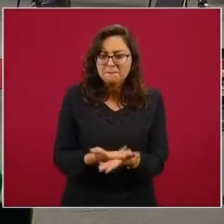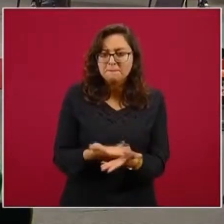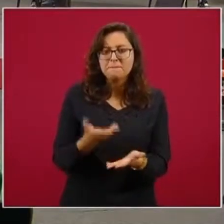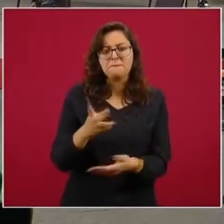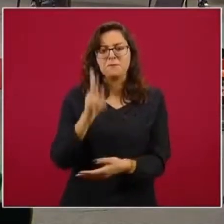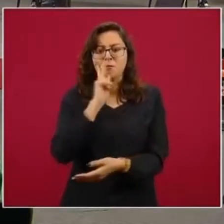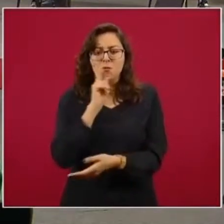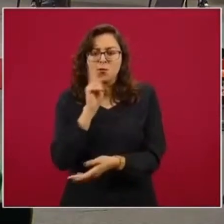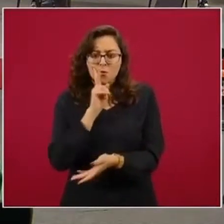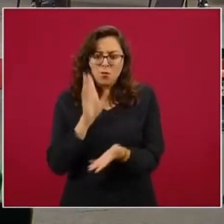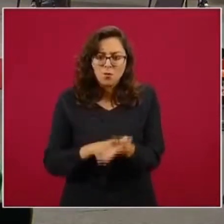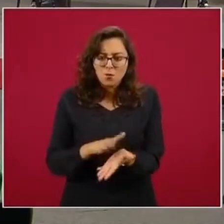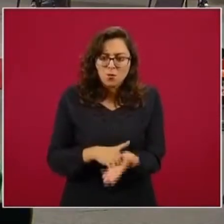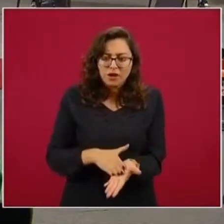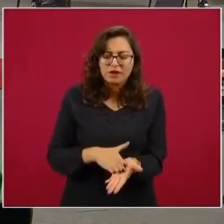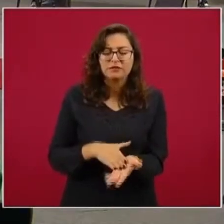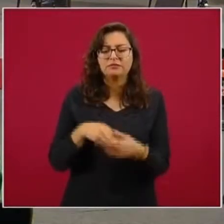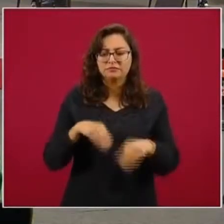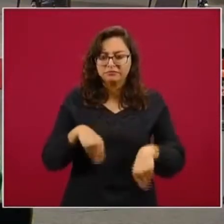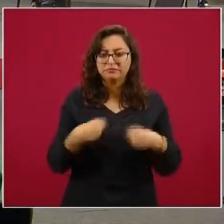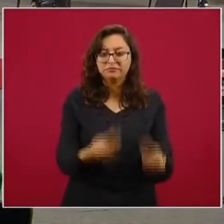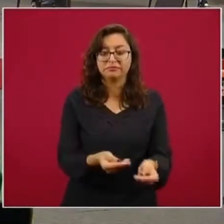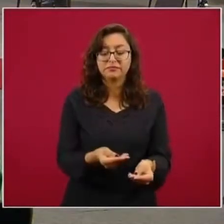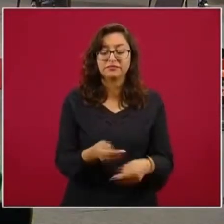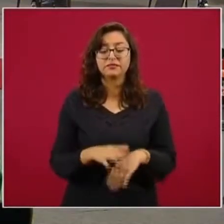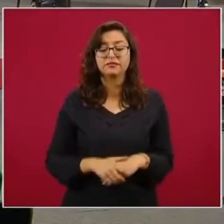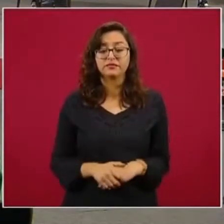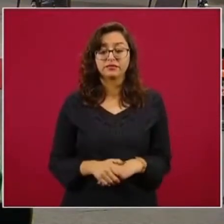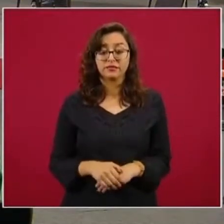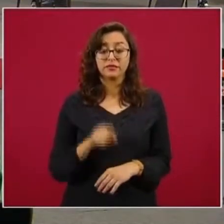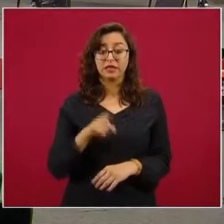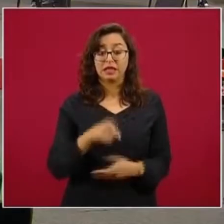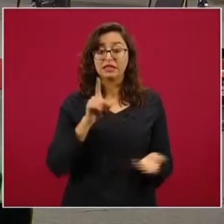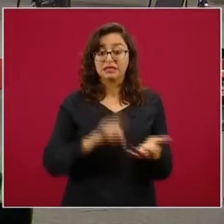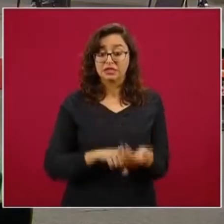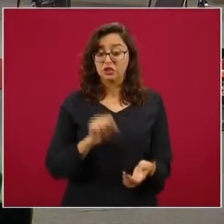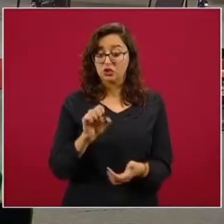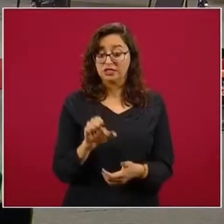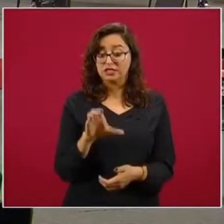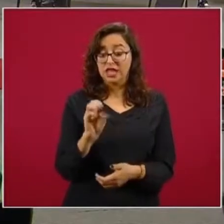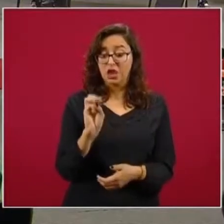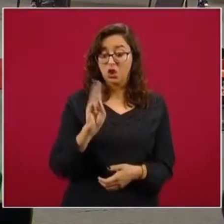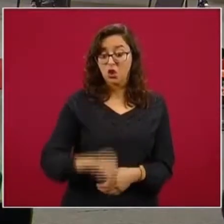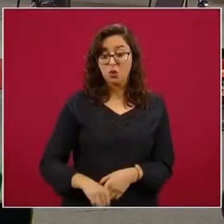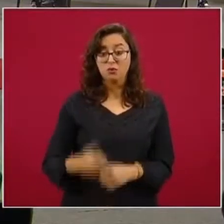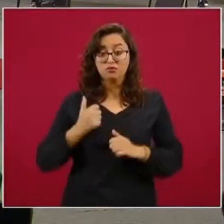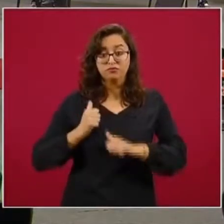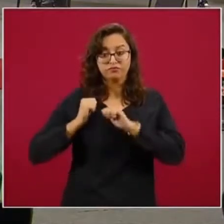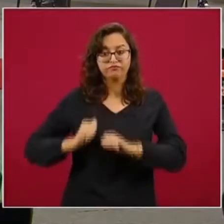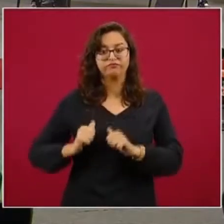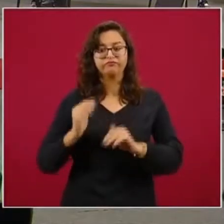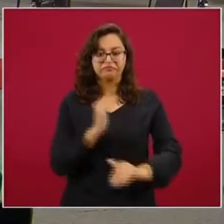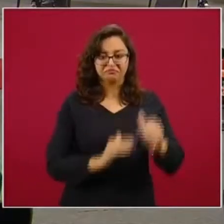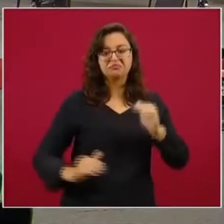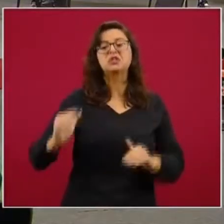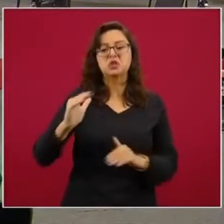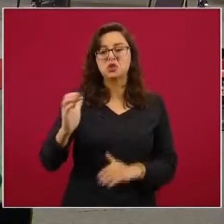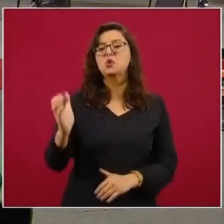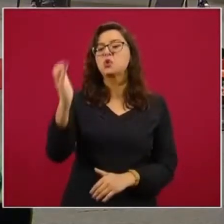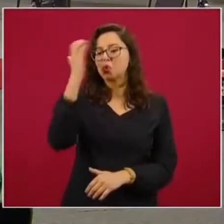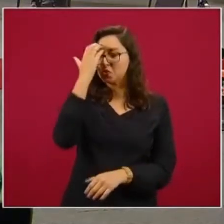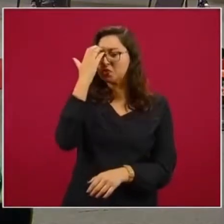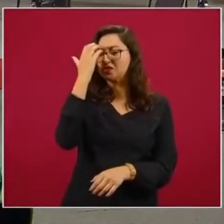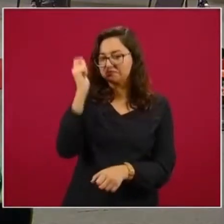documentos que detallan cómo un alto funcionario de la Secretaría de Economía conoció sobre la venta de